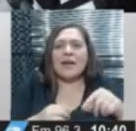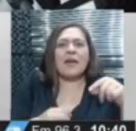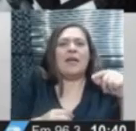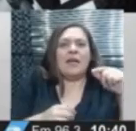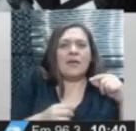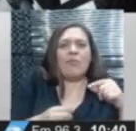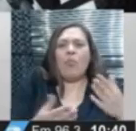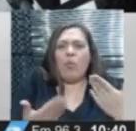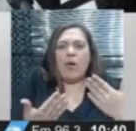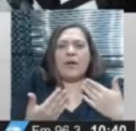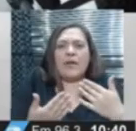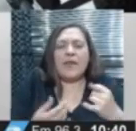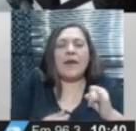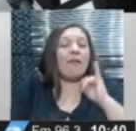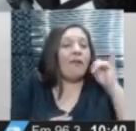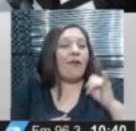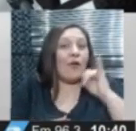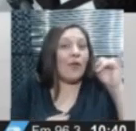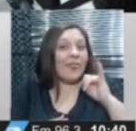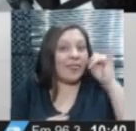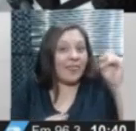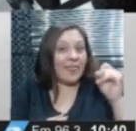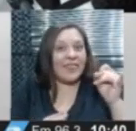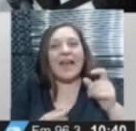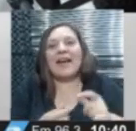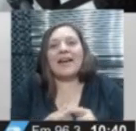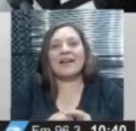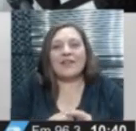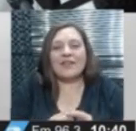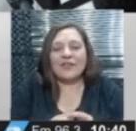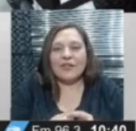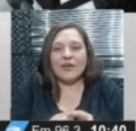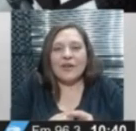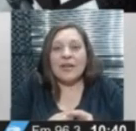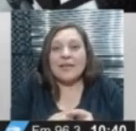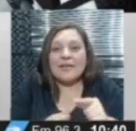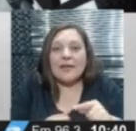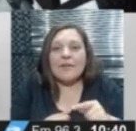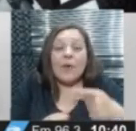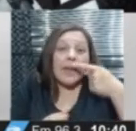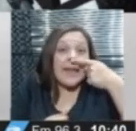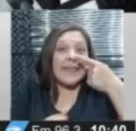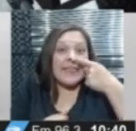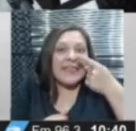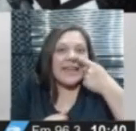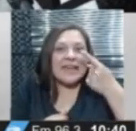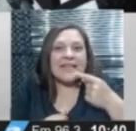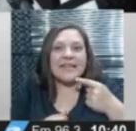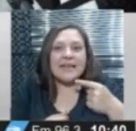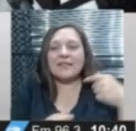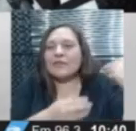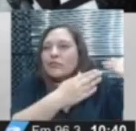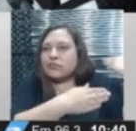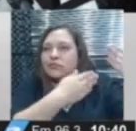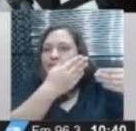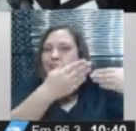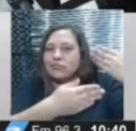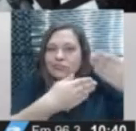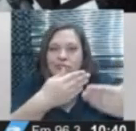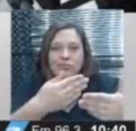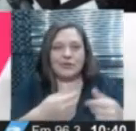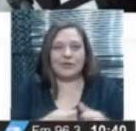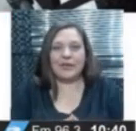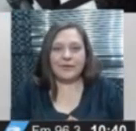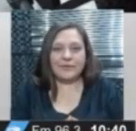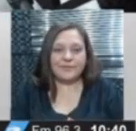es la primera te queríamos conocer Leticia Rodríguez eh de la comunidad pana africanista de la provincia de